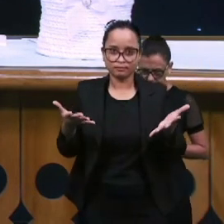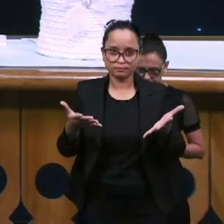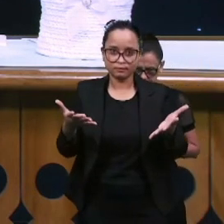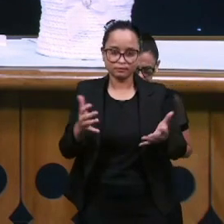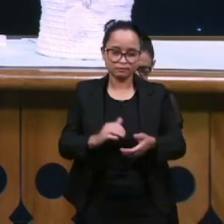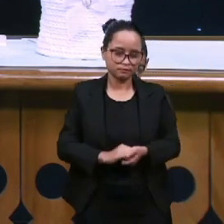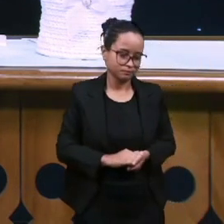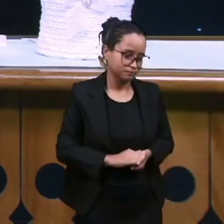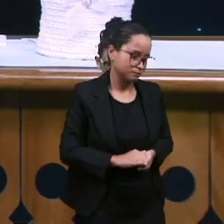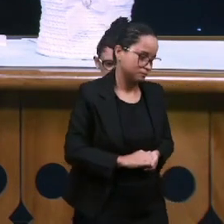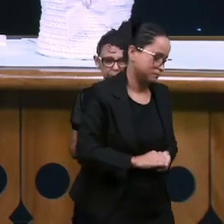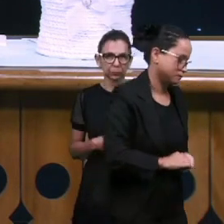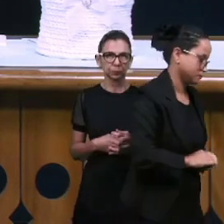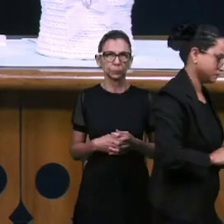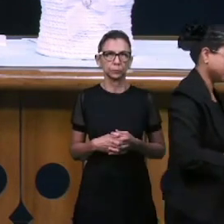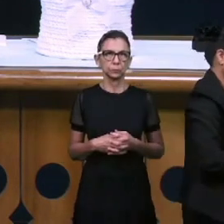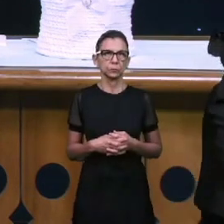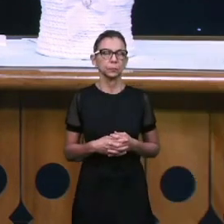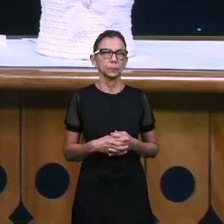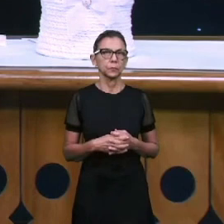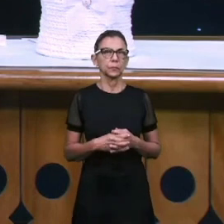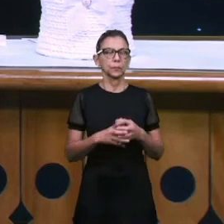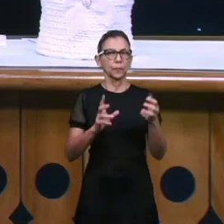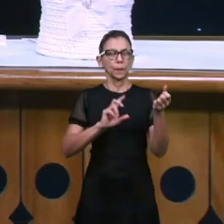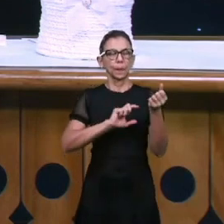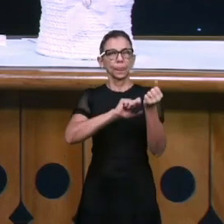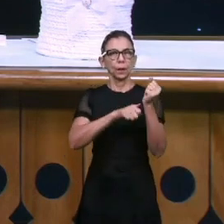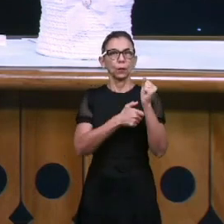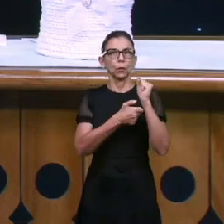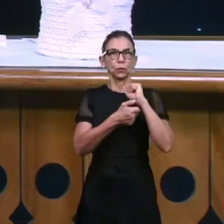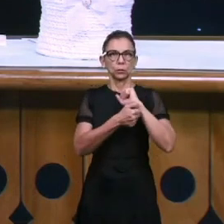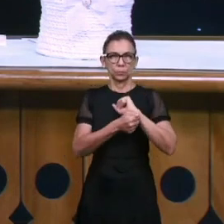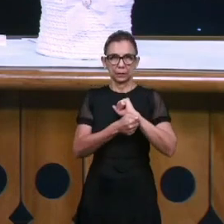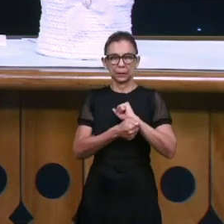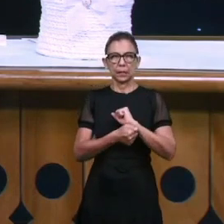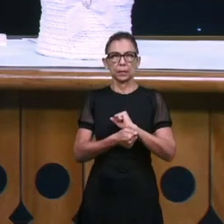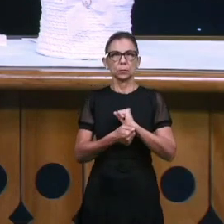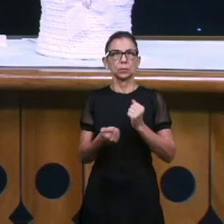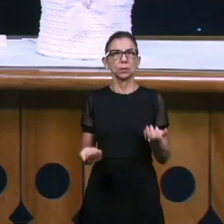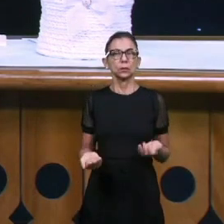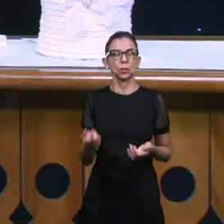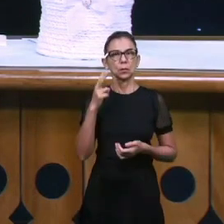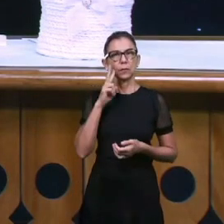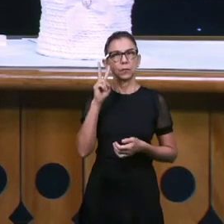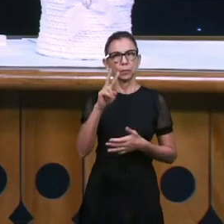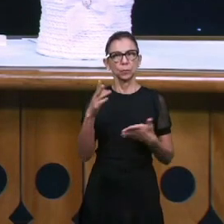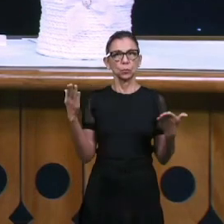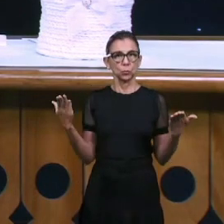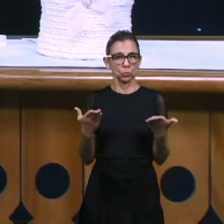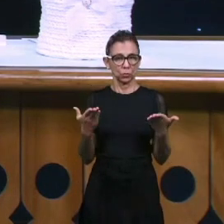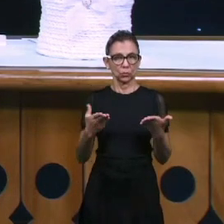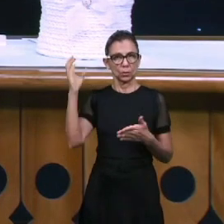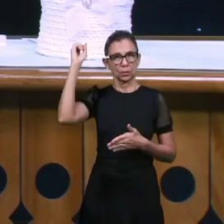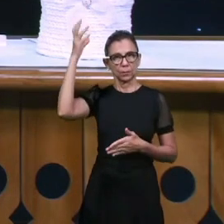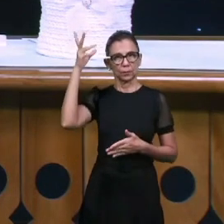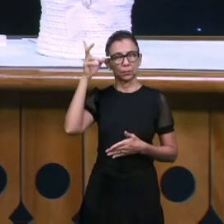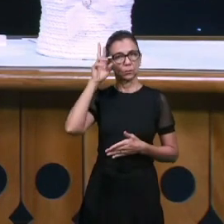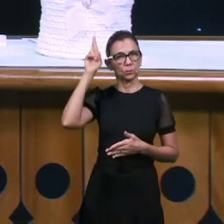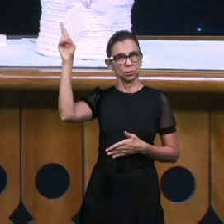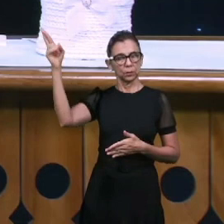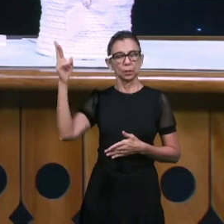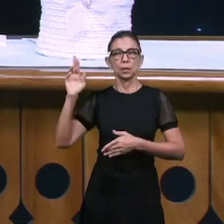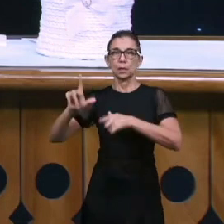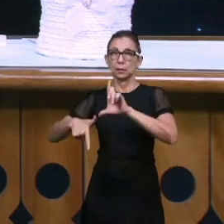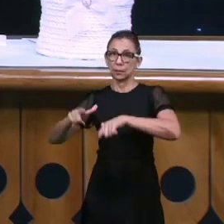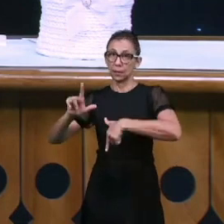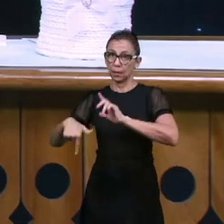tiempo, para cruzar, para pasar, son los misterios que están delante de nosotros. La iglesia está viviendo, así fue Israel, de